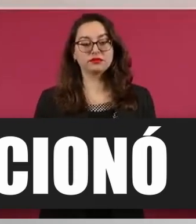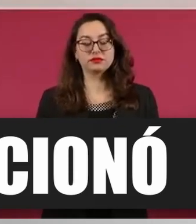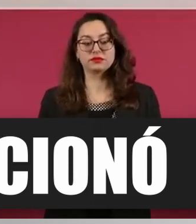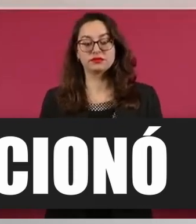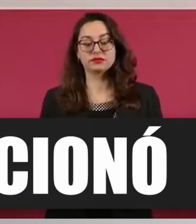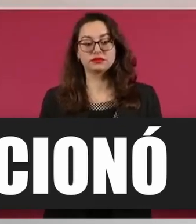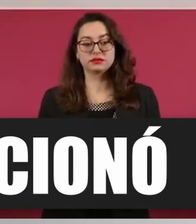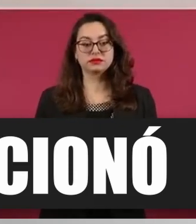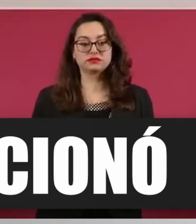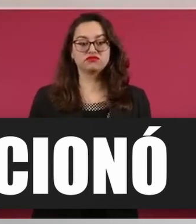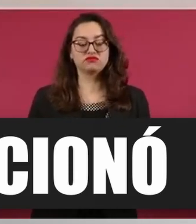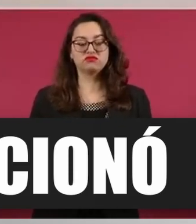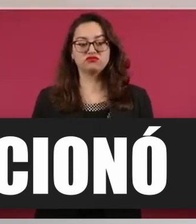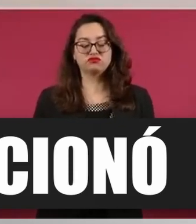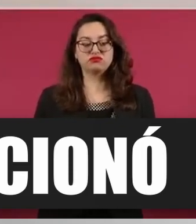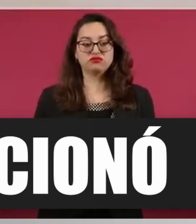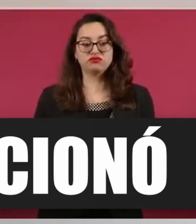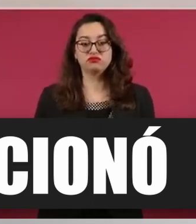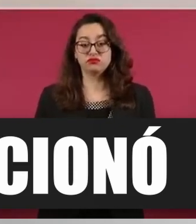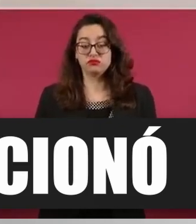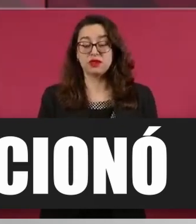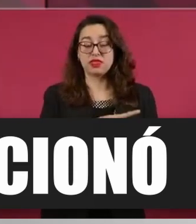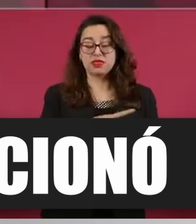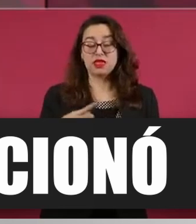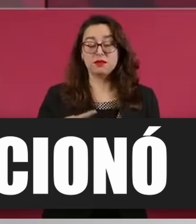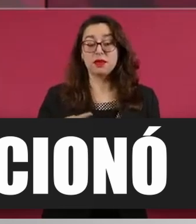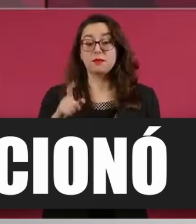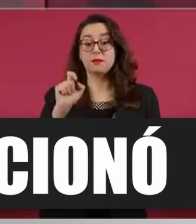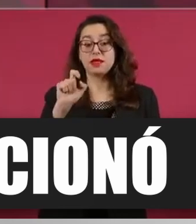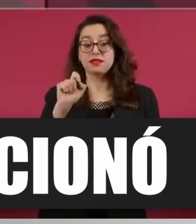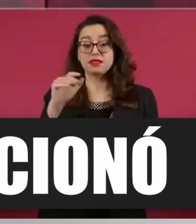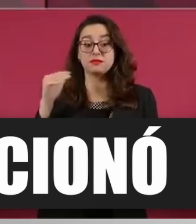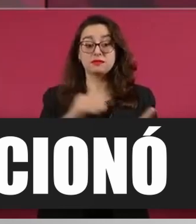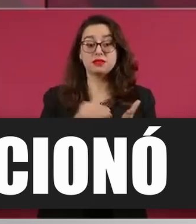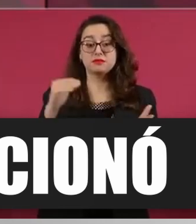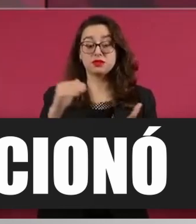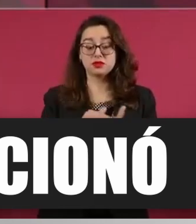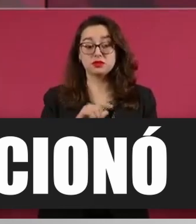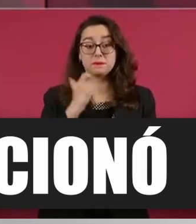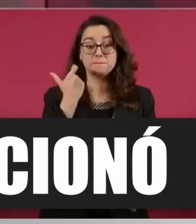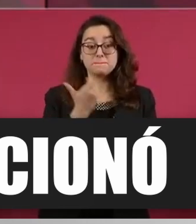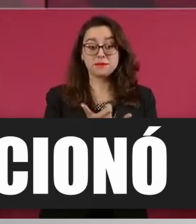con una denuncia de más de 20 mil millones de pesos,